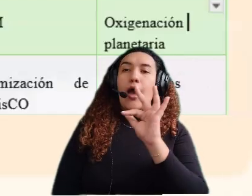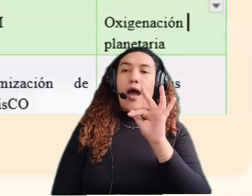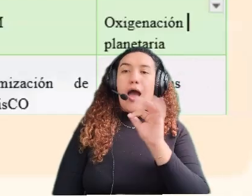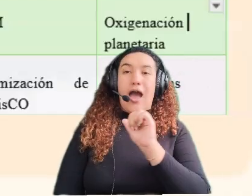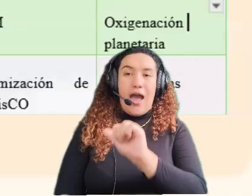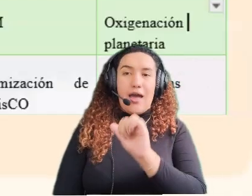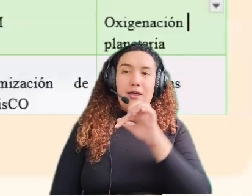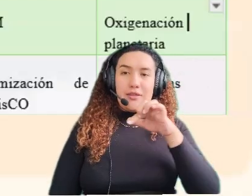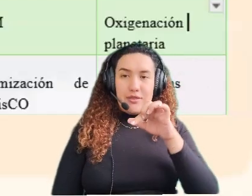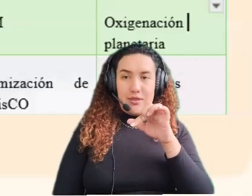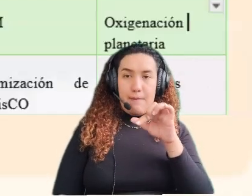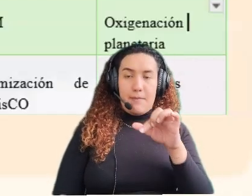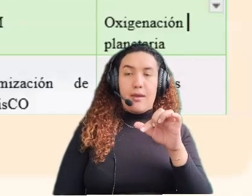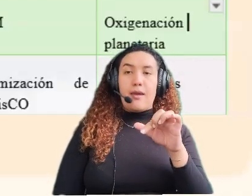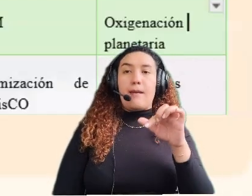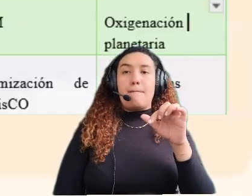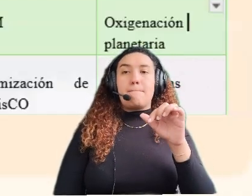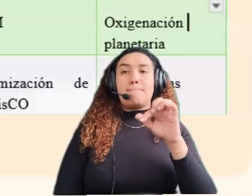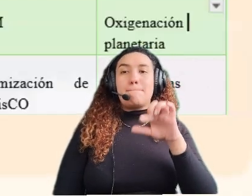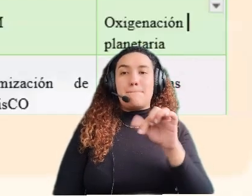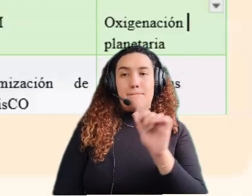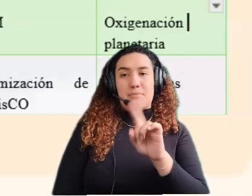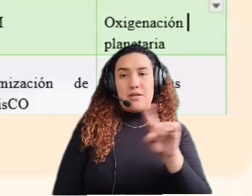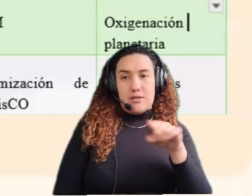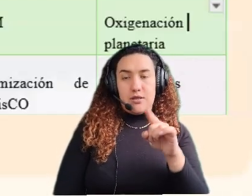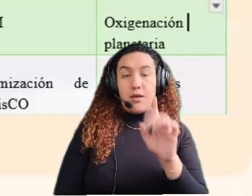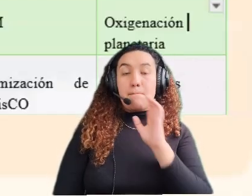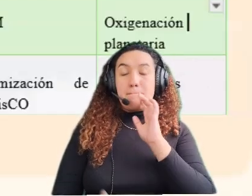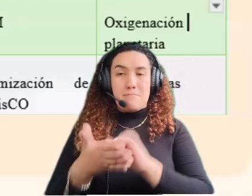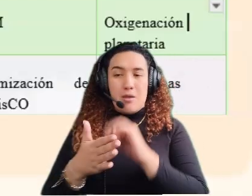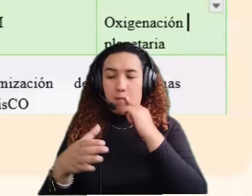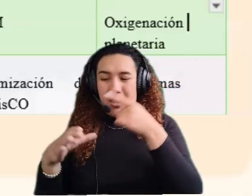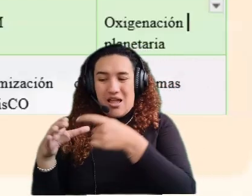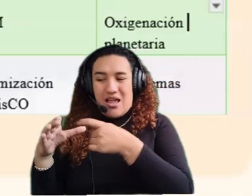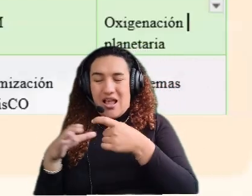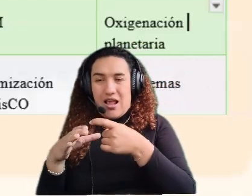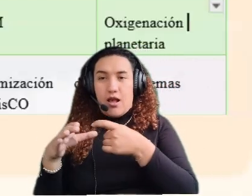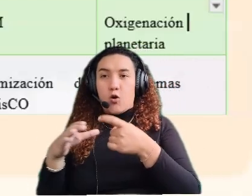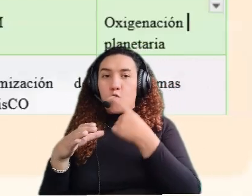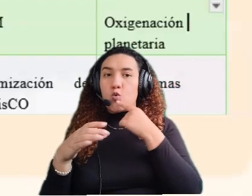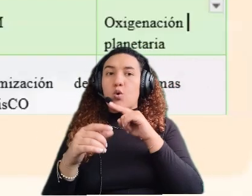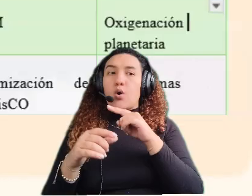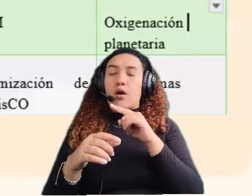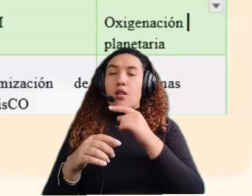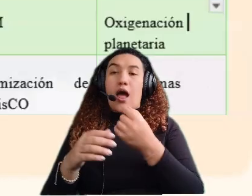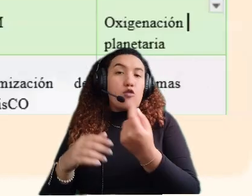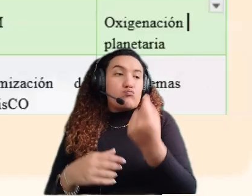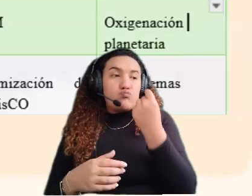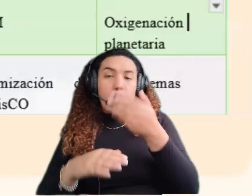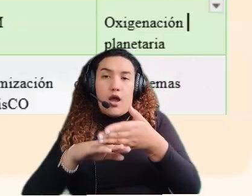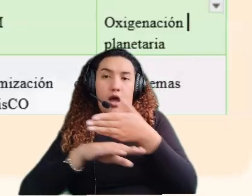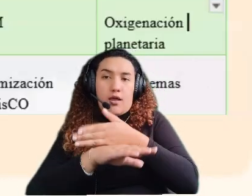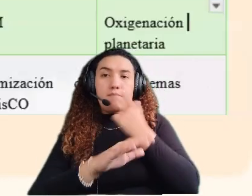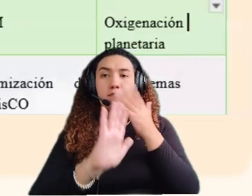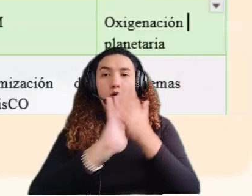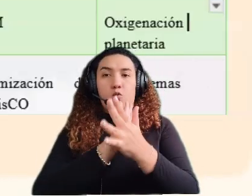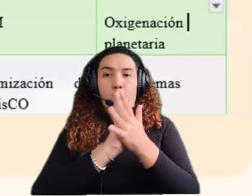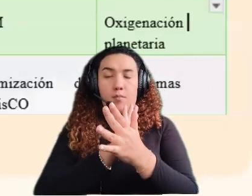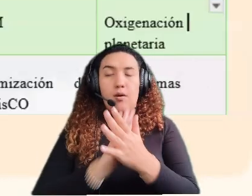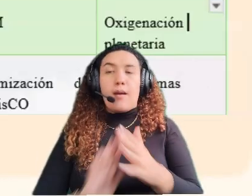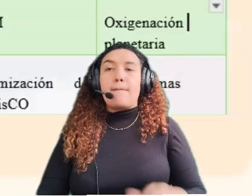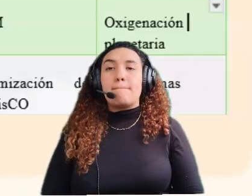BATP-Pas. Y la migración de cloroplastos, que pues esto fue de lo que nos habló hace un rato nuestra compañera